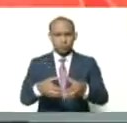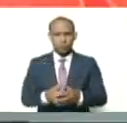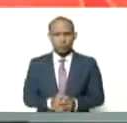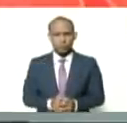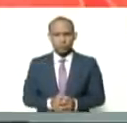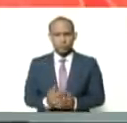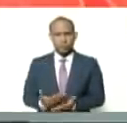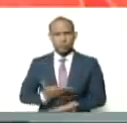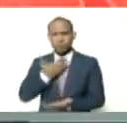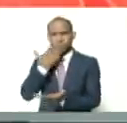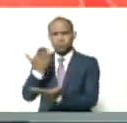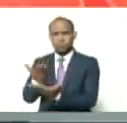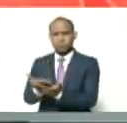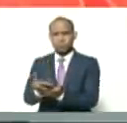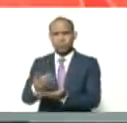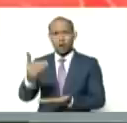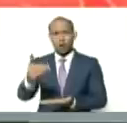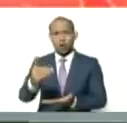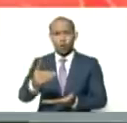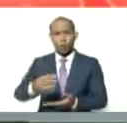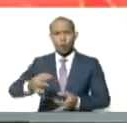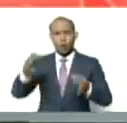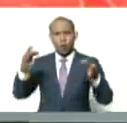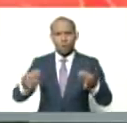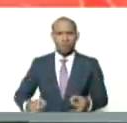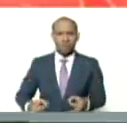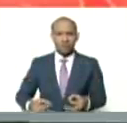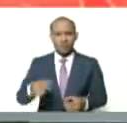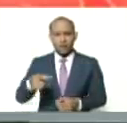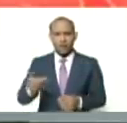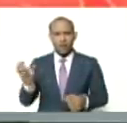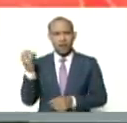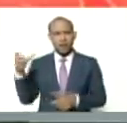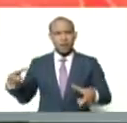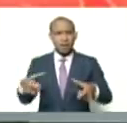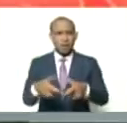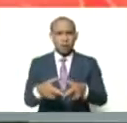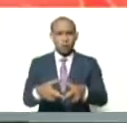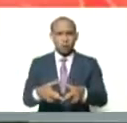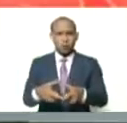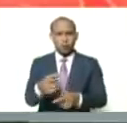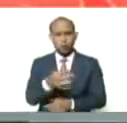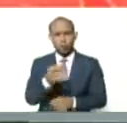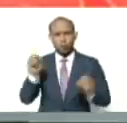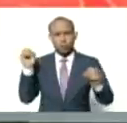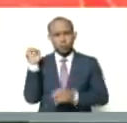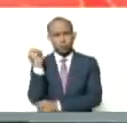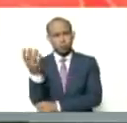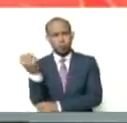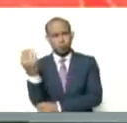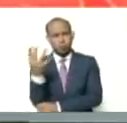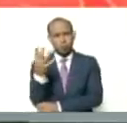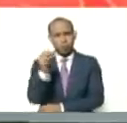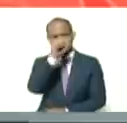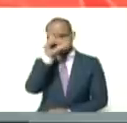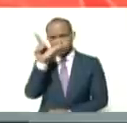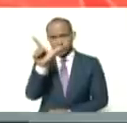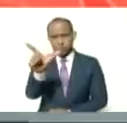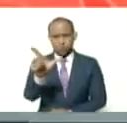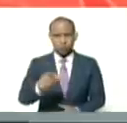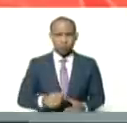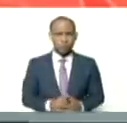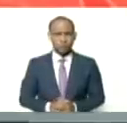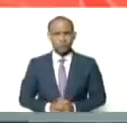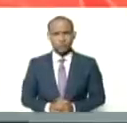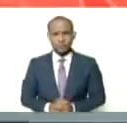para presentar el documento oficial de esta reunión especial del Congreso Extraordinario del Partido Socialista Unido